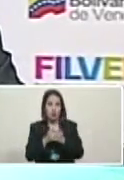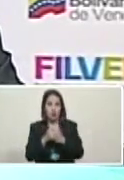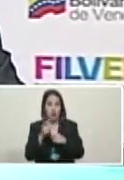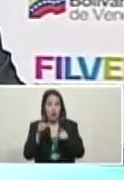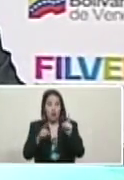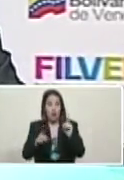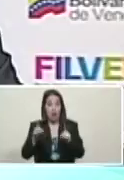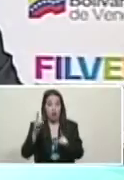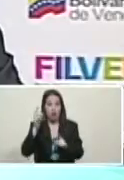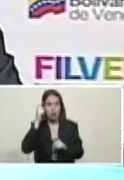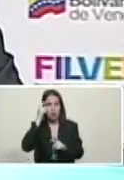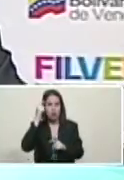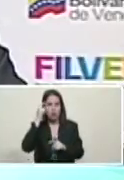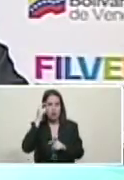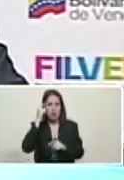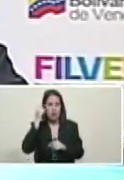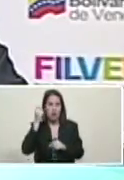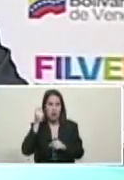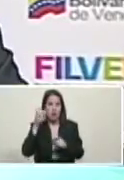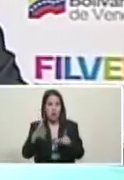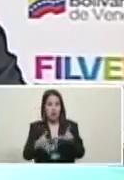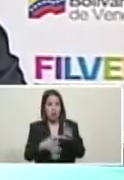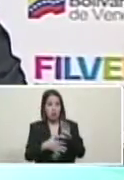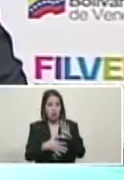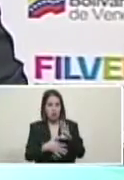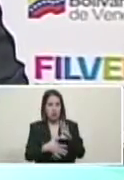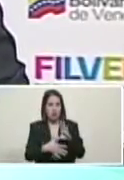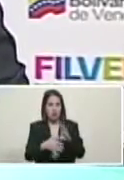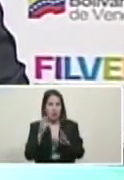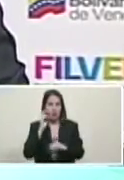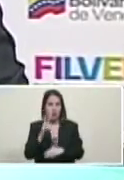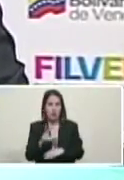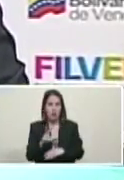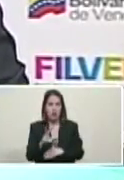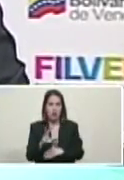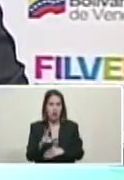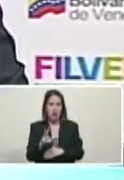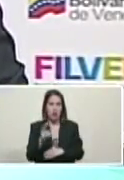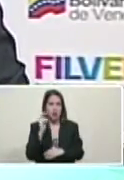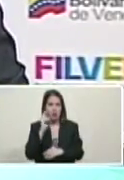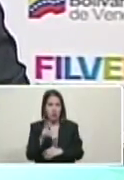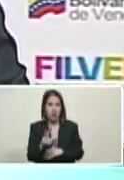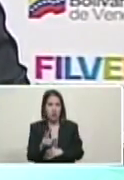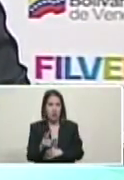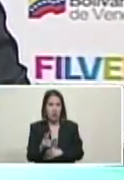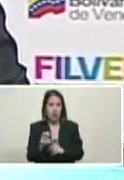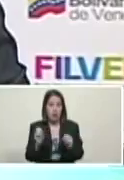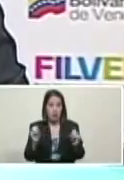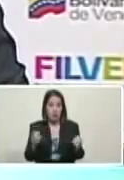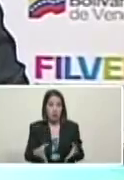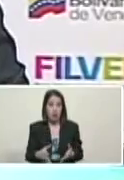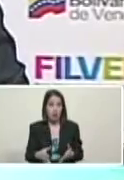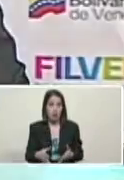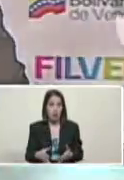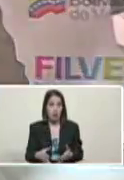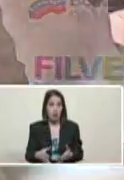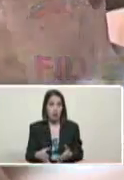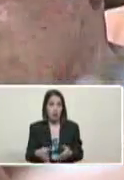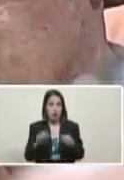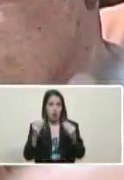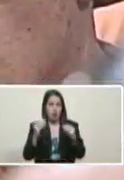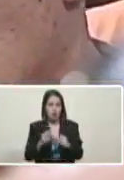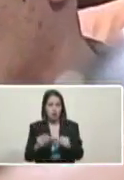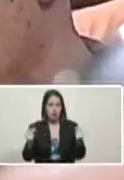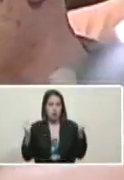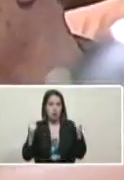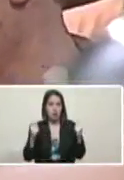llegará el día en que nuestro continente vea el milagro de cómo desaparece el